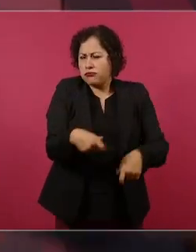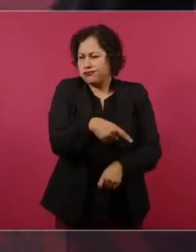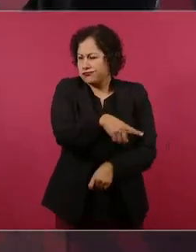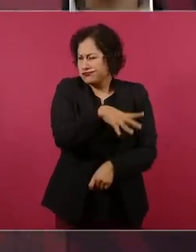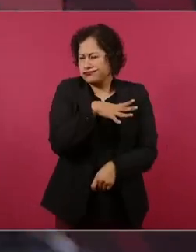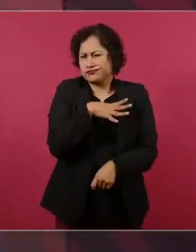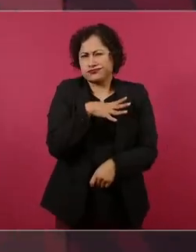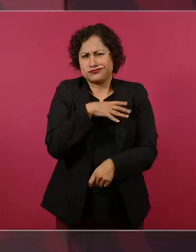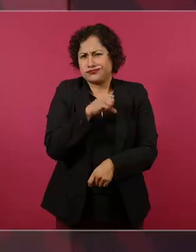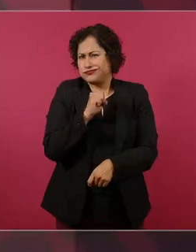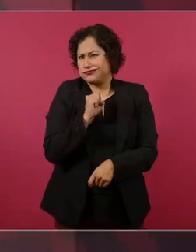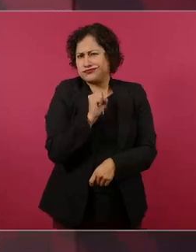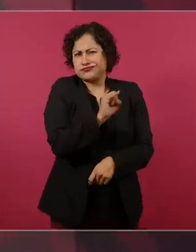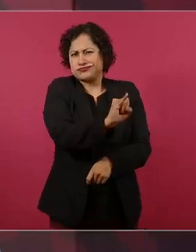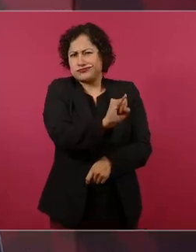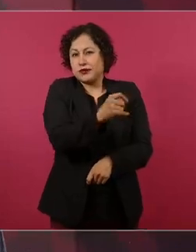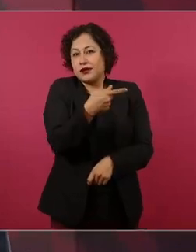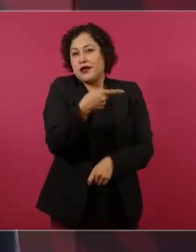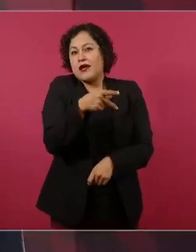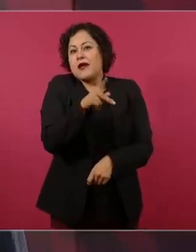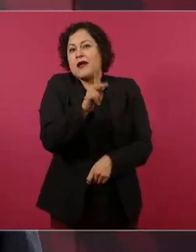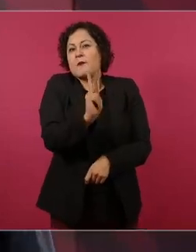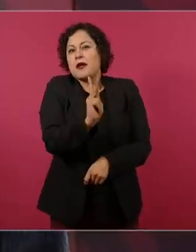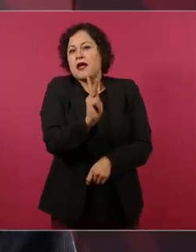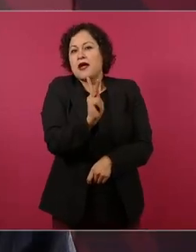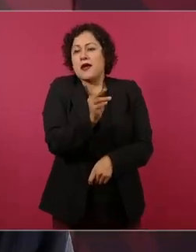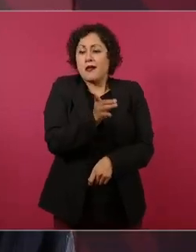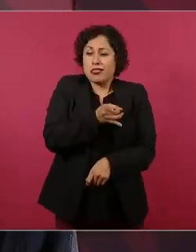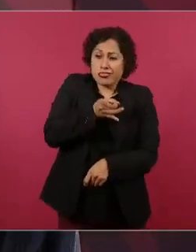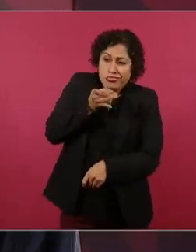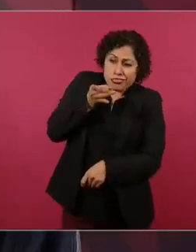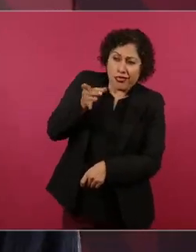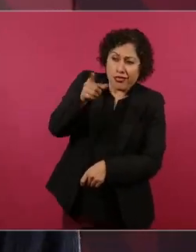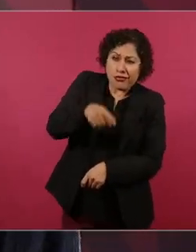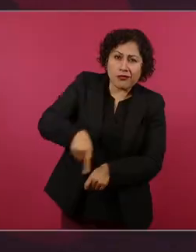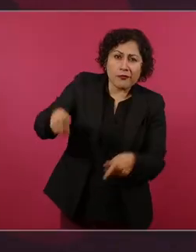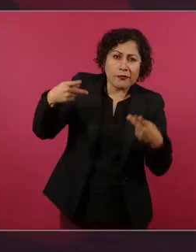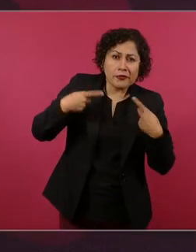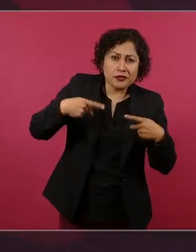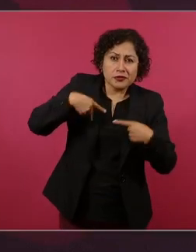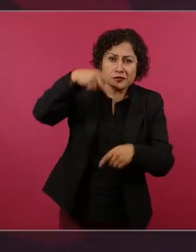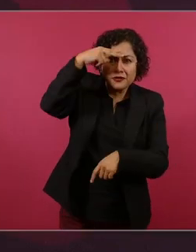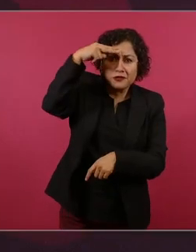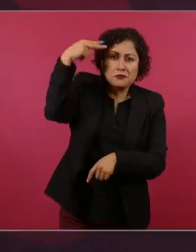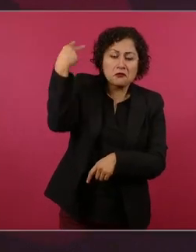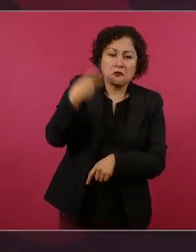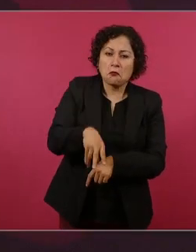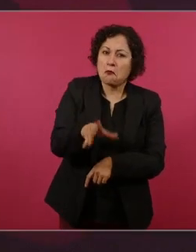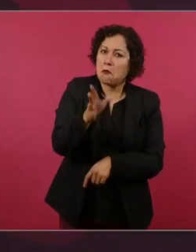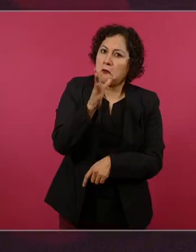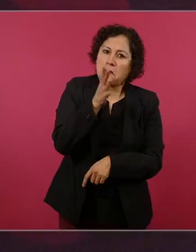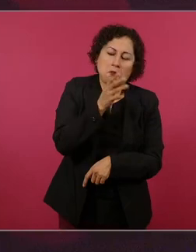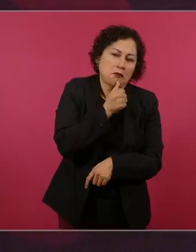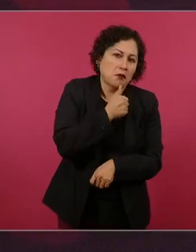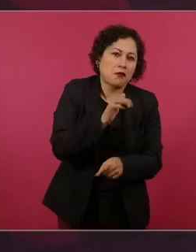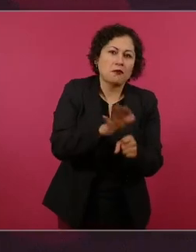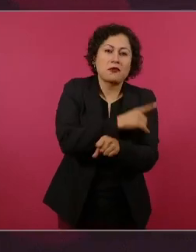el pueblo de México, con una gran tradición política, pero sobre